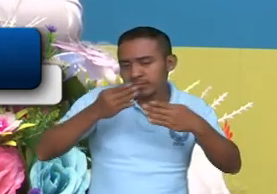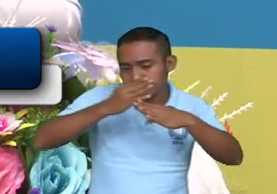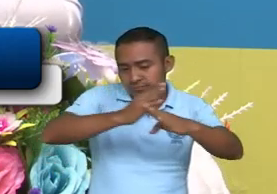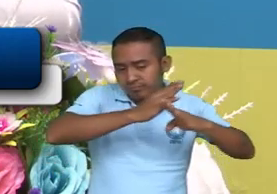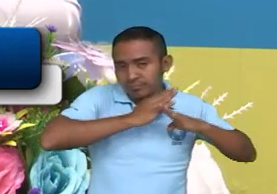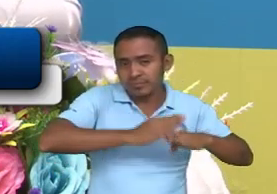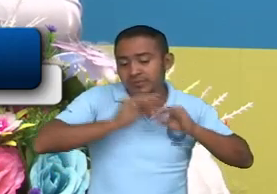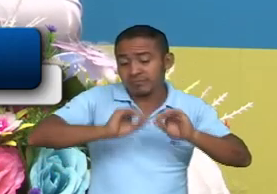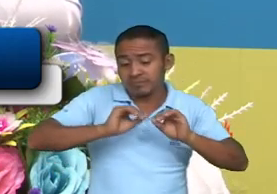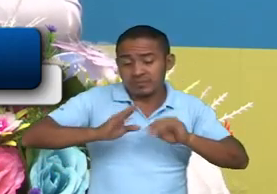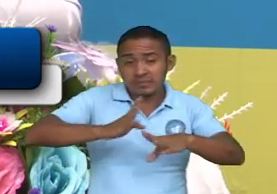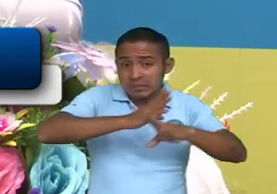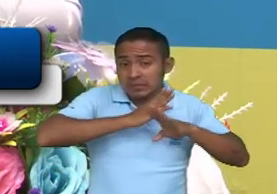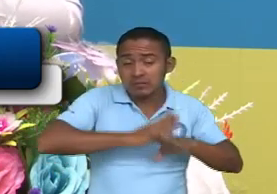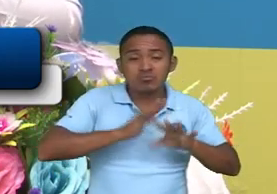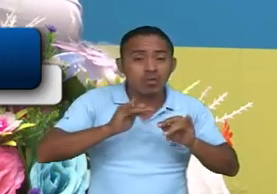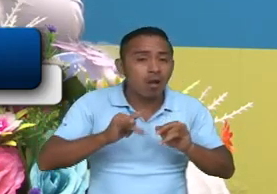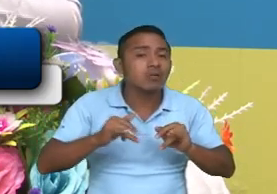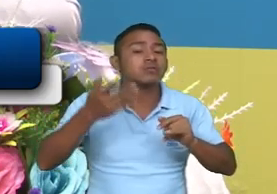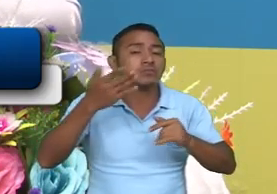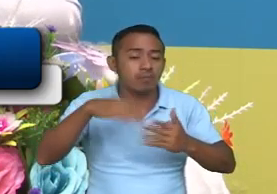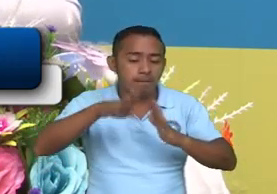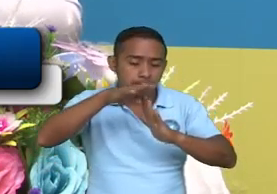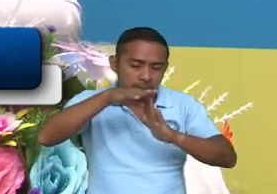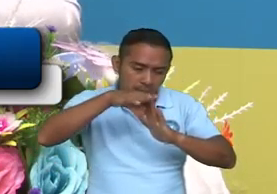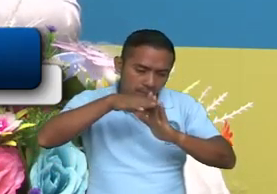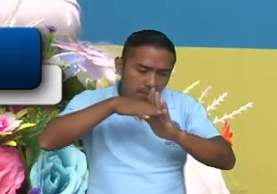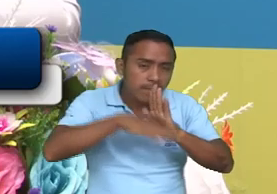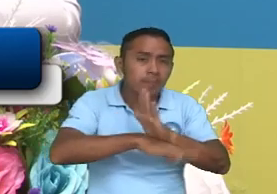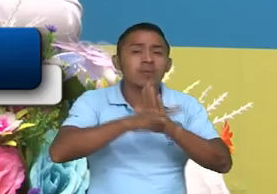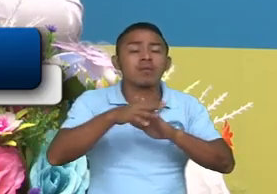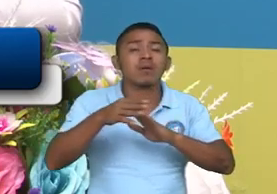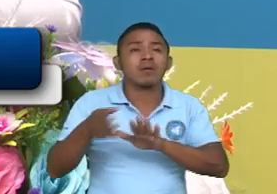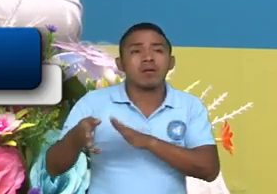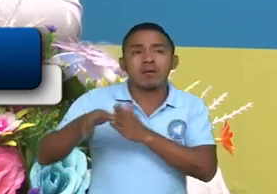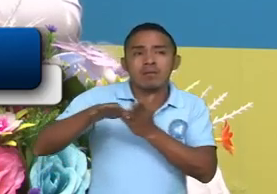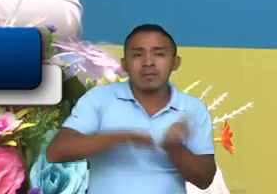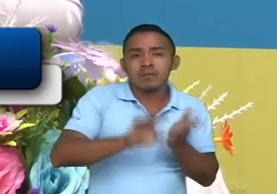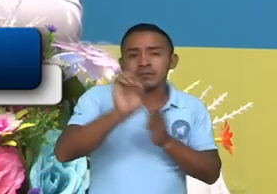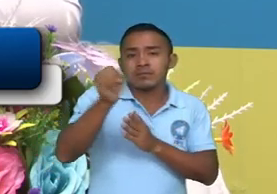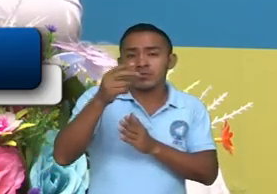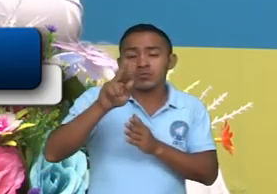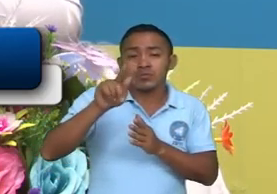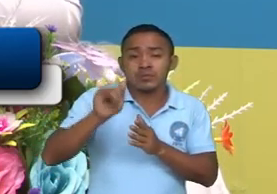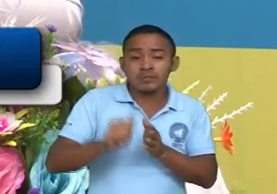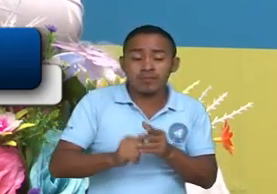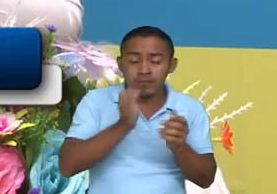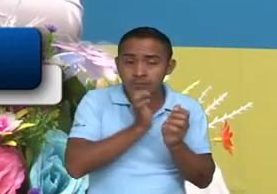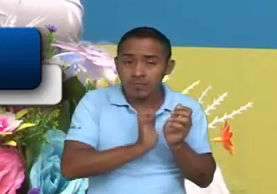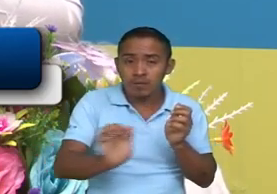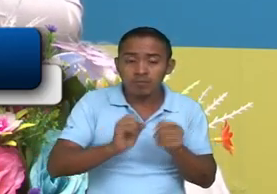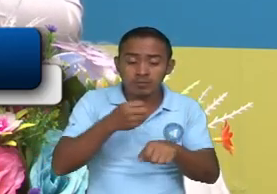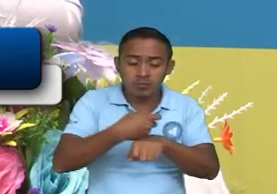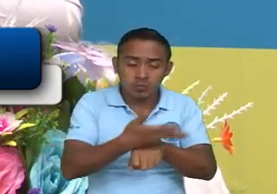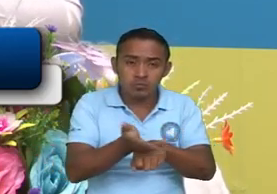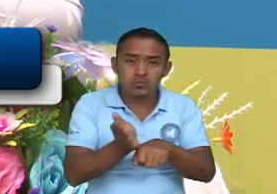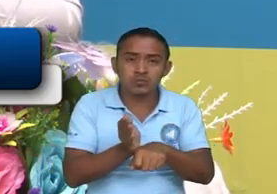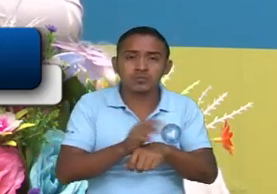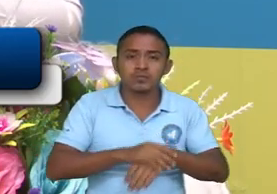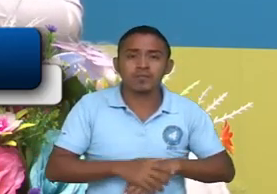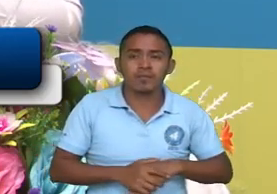cambiantes. En nuestro país la tasa de muerte súbita de lactante en realidad no es tan alta, pero sí mucho tiene que ver también